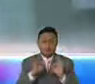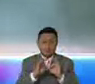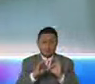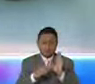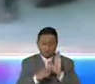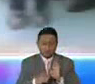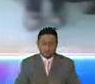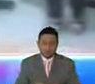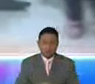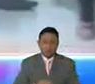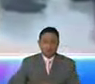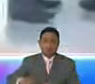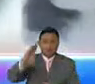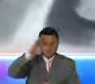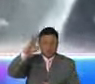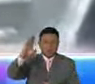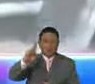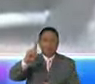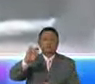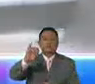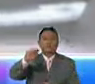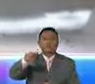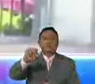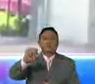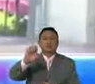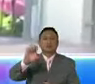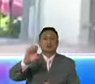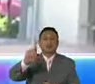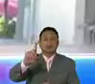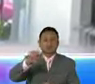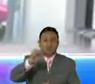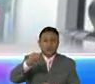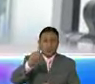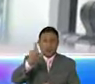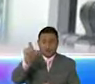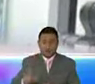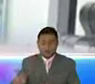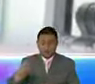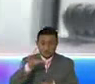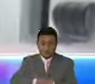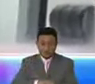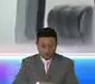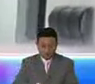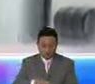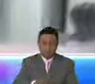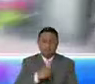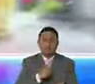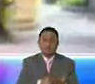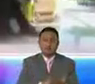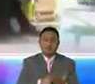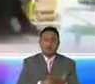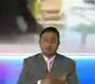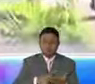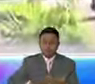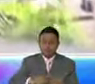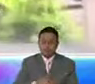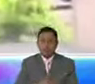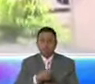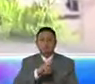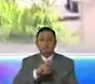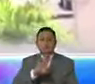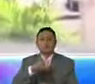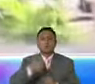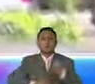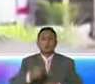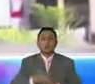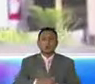sociales, agentes de la DINASED aprehendieron a uno de los implicados. Y tras una audiencia de vinculación, el 24 de